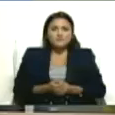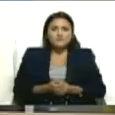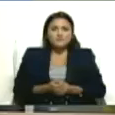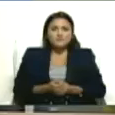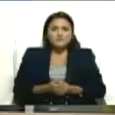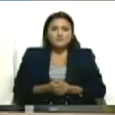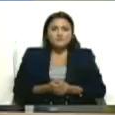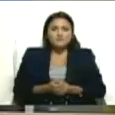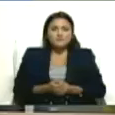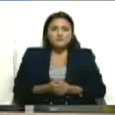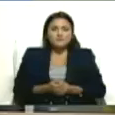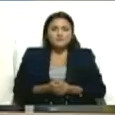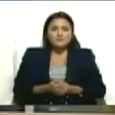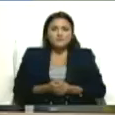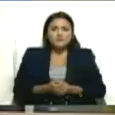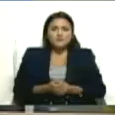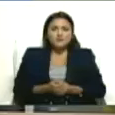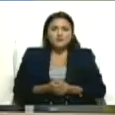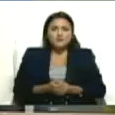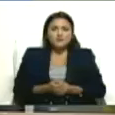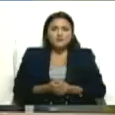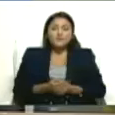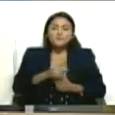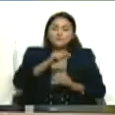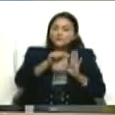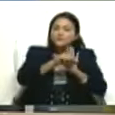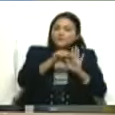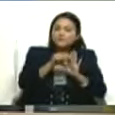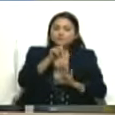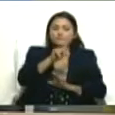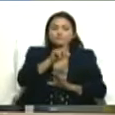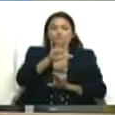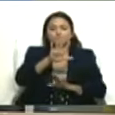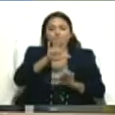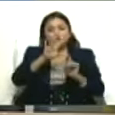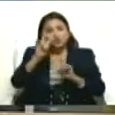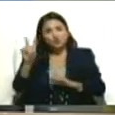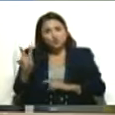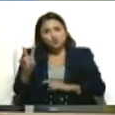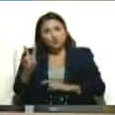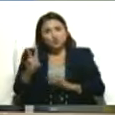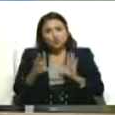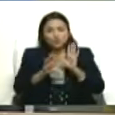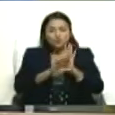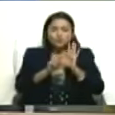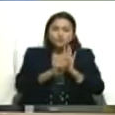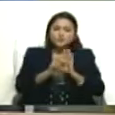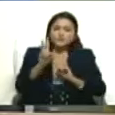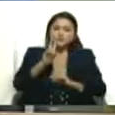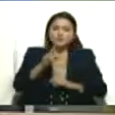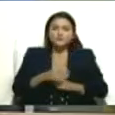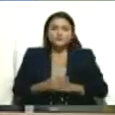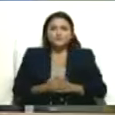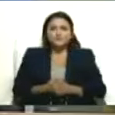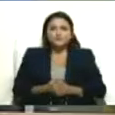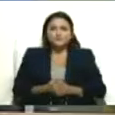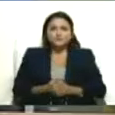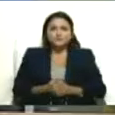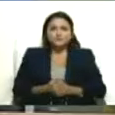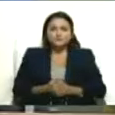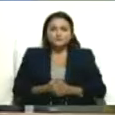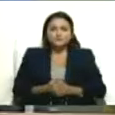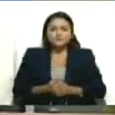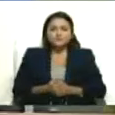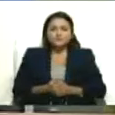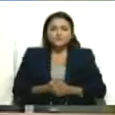la Guayana Esequiba, conforme al artículo 152 de la Constitución de la República Bolivariana